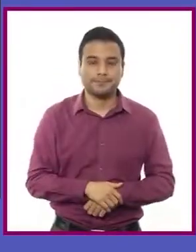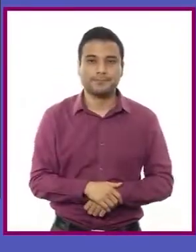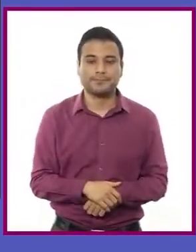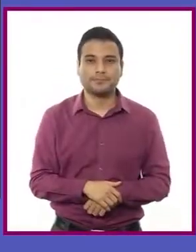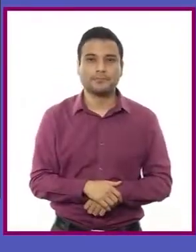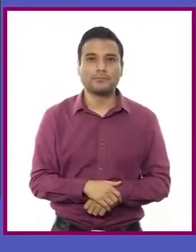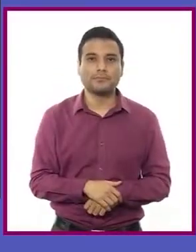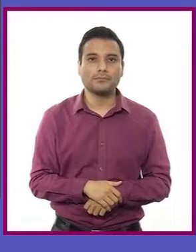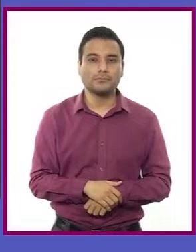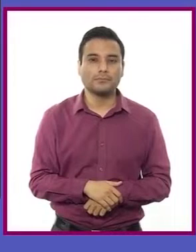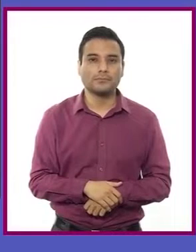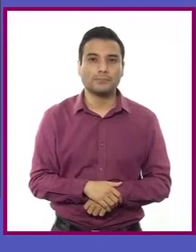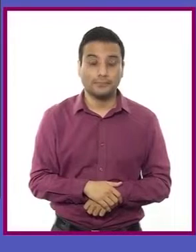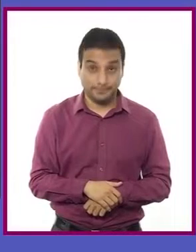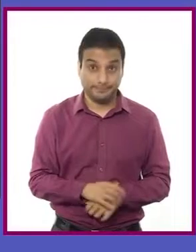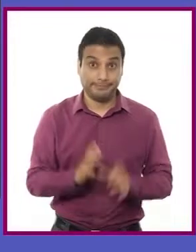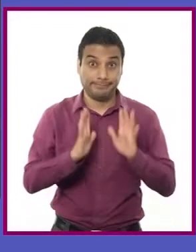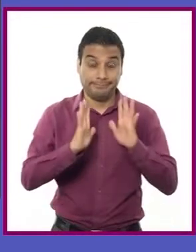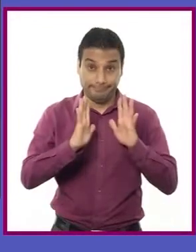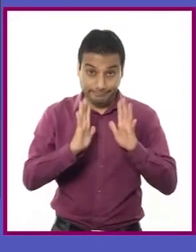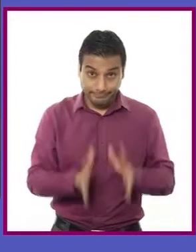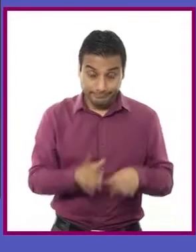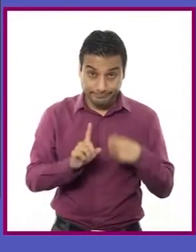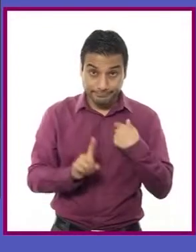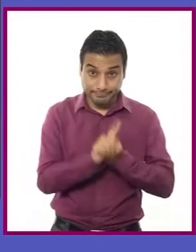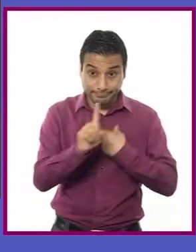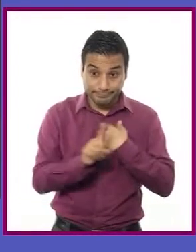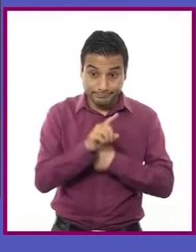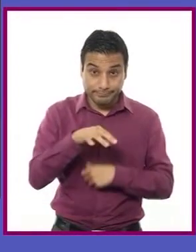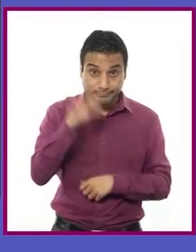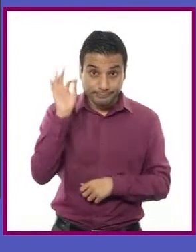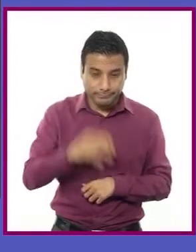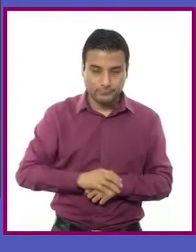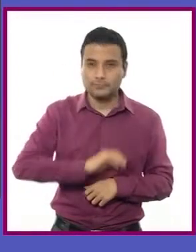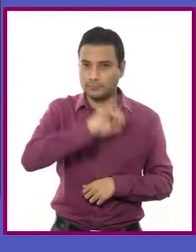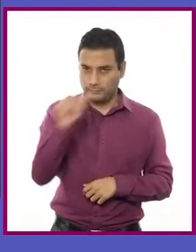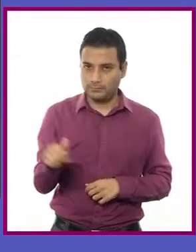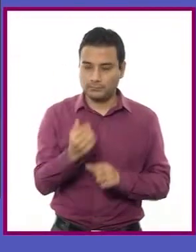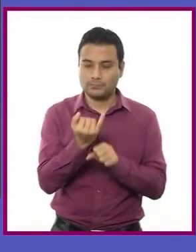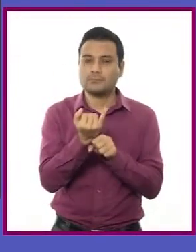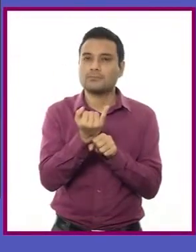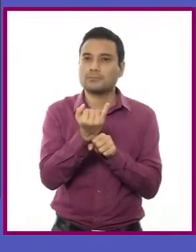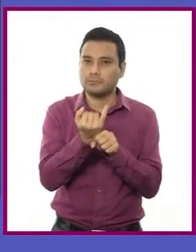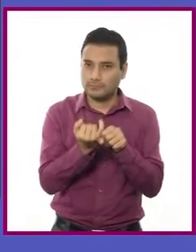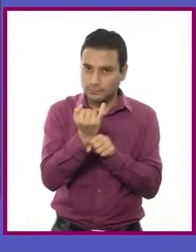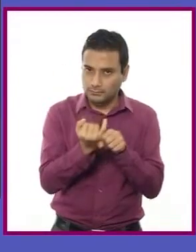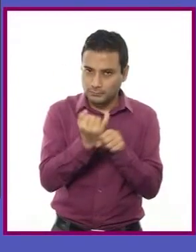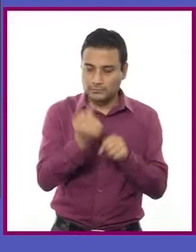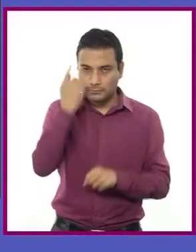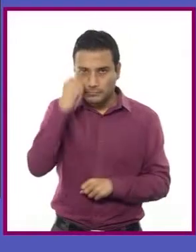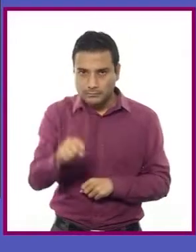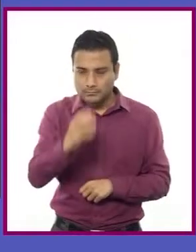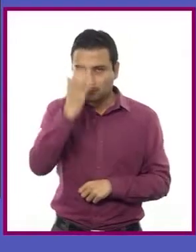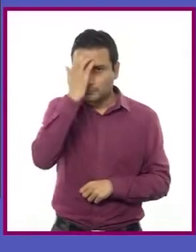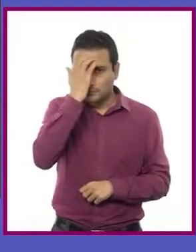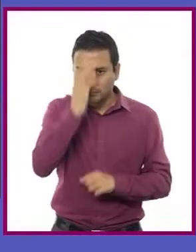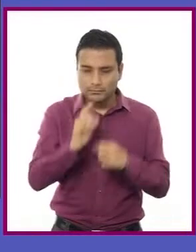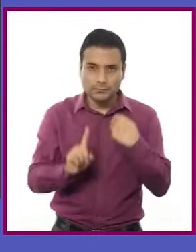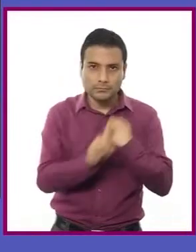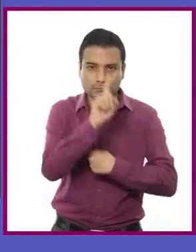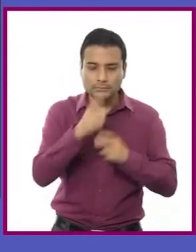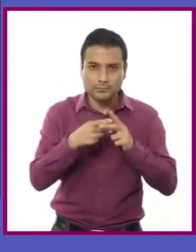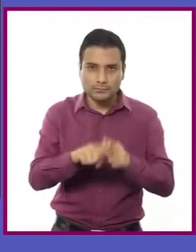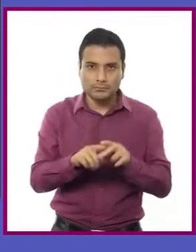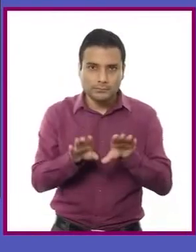Cuando está identificado y seleccionado el problema, el siguiente paso es recabar información para ayudarnos a comprender su origen y diseñar su plan de